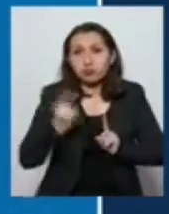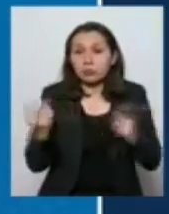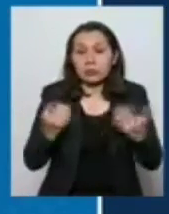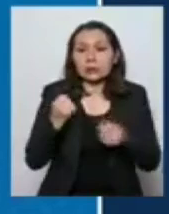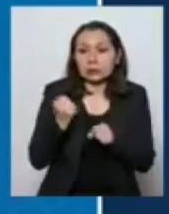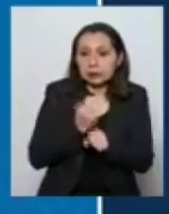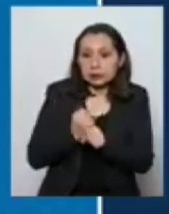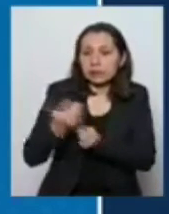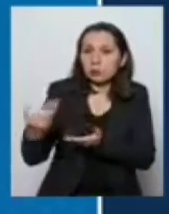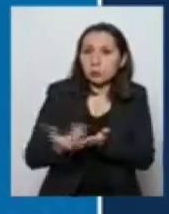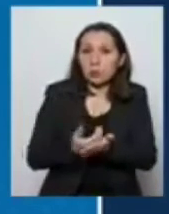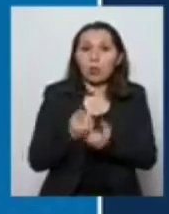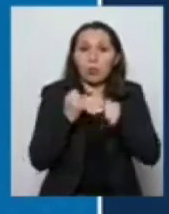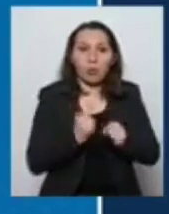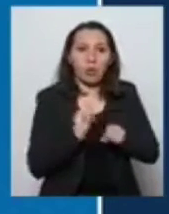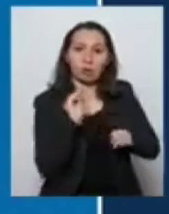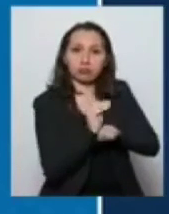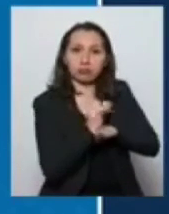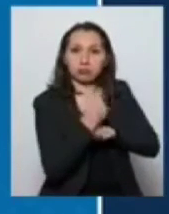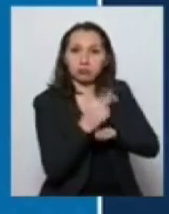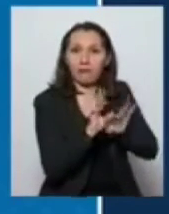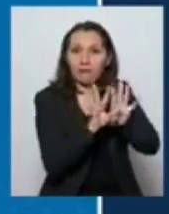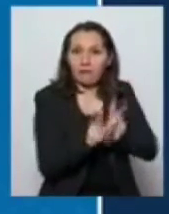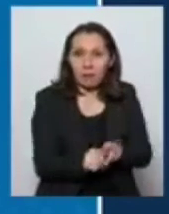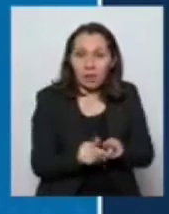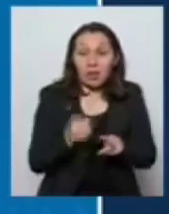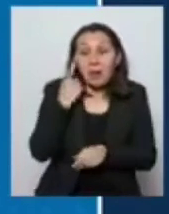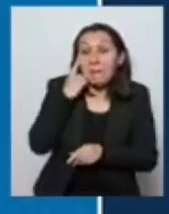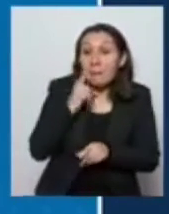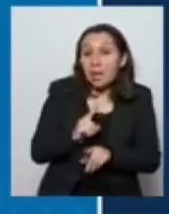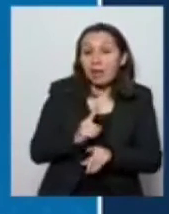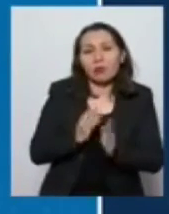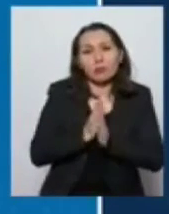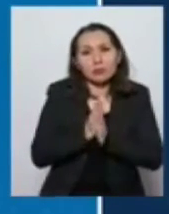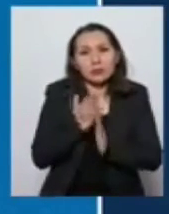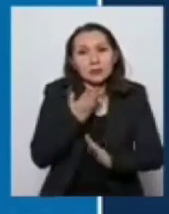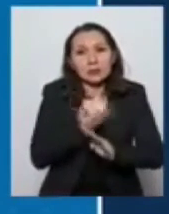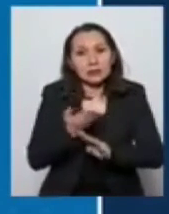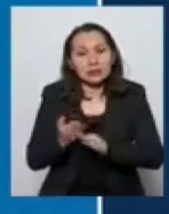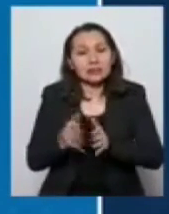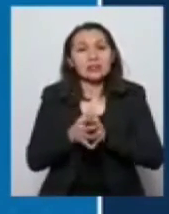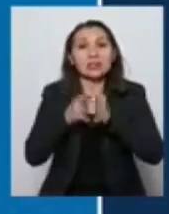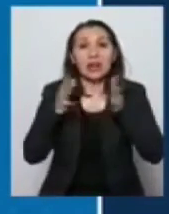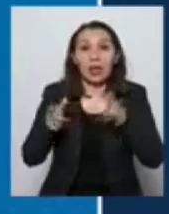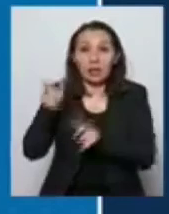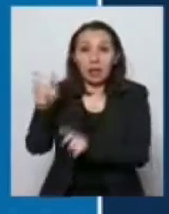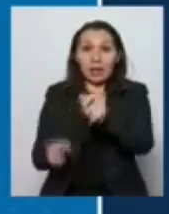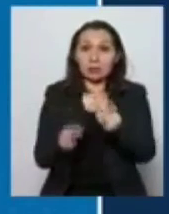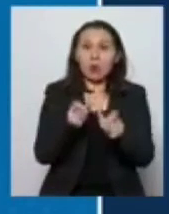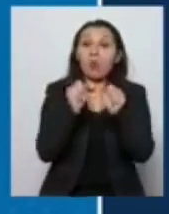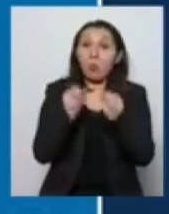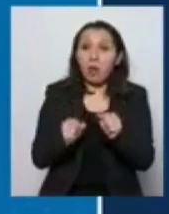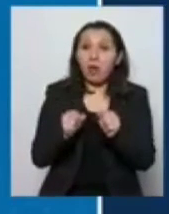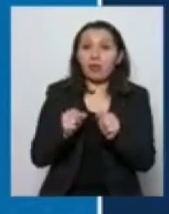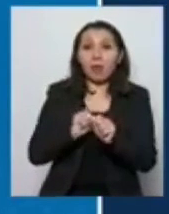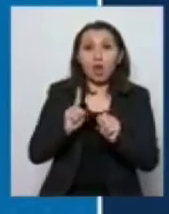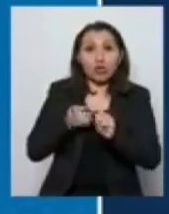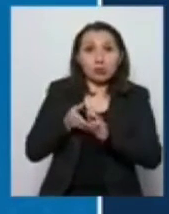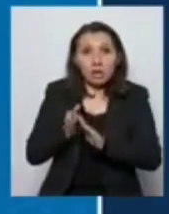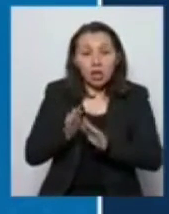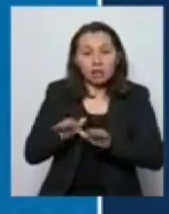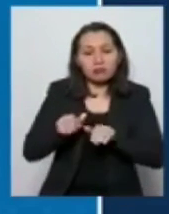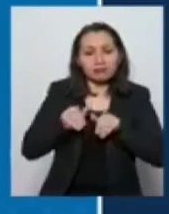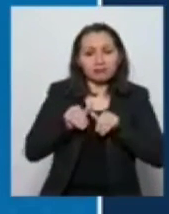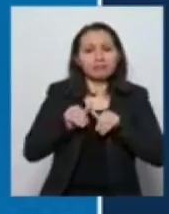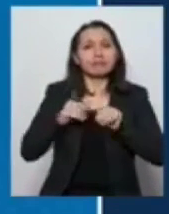ganar sus ingresos y poder alimentar a sus familias. Pero le estamos pidiendo un favor grande a esas personas que pueden evitar esas salidas,